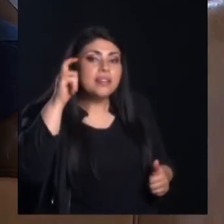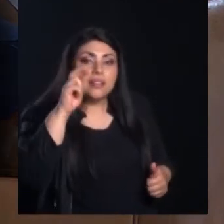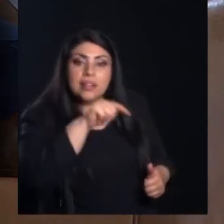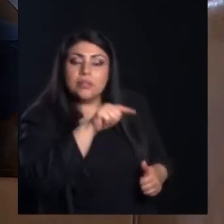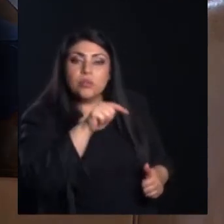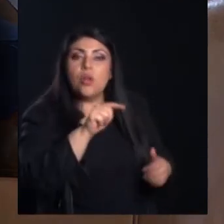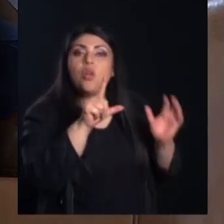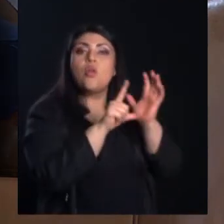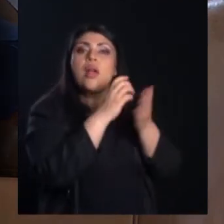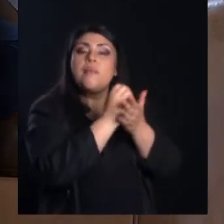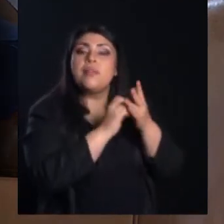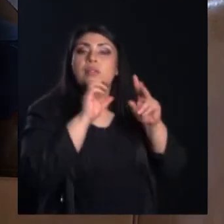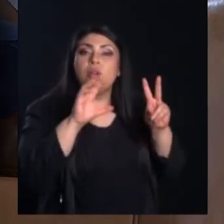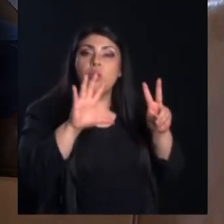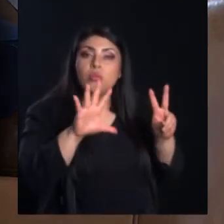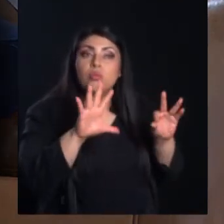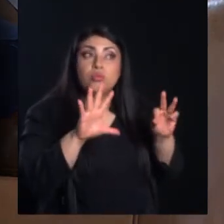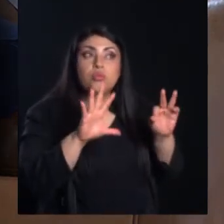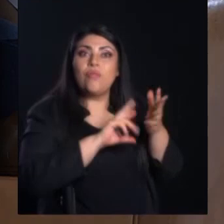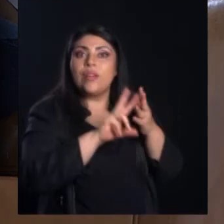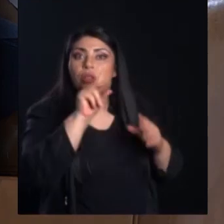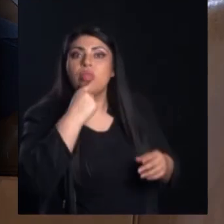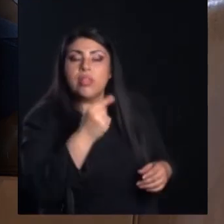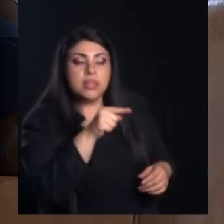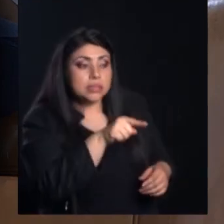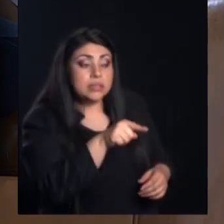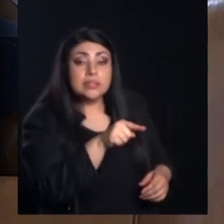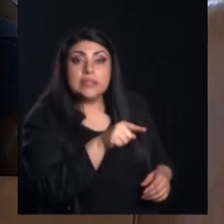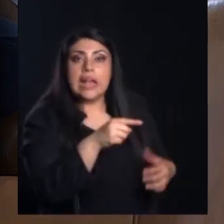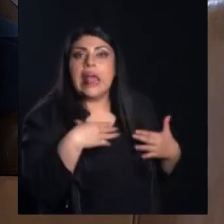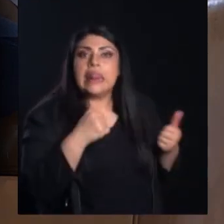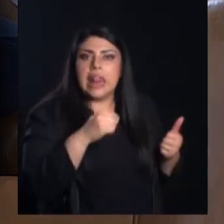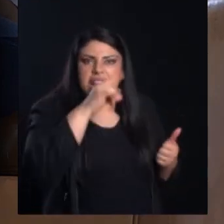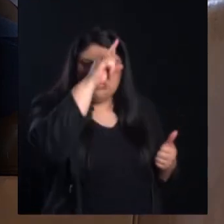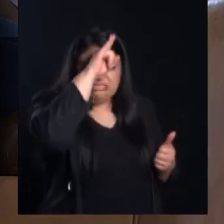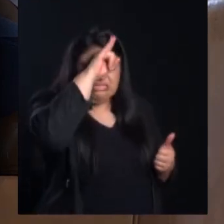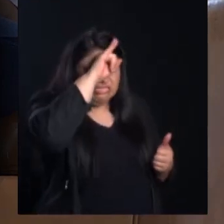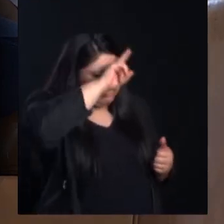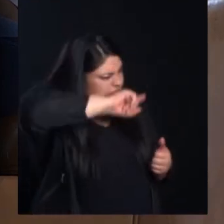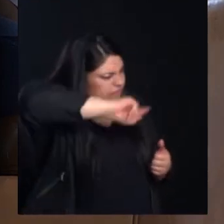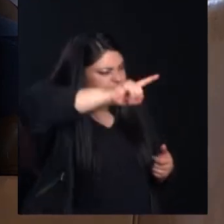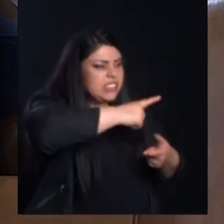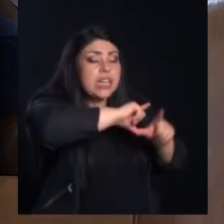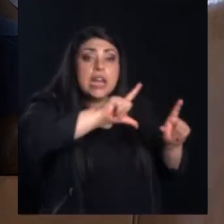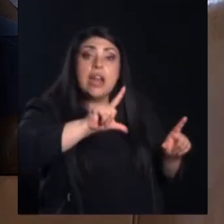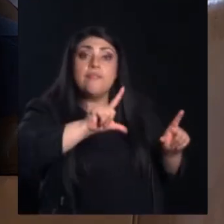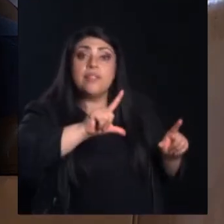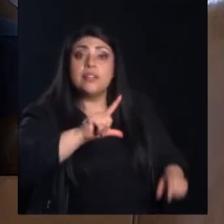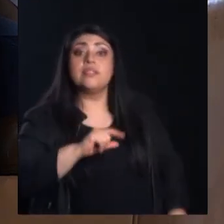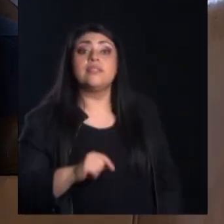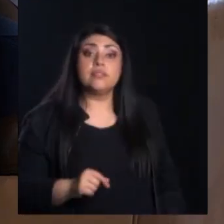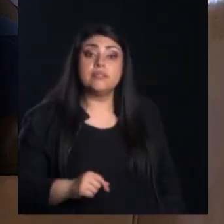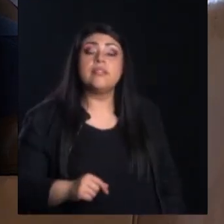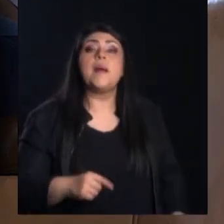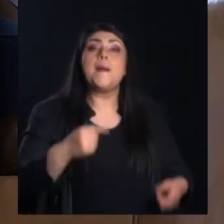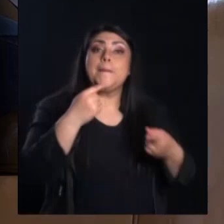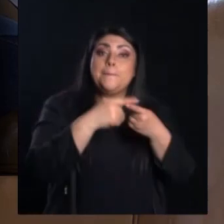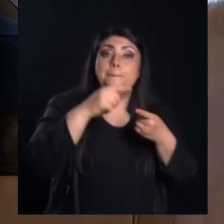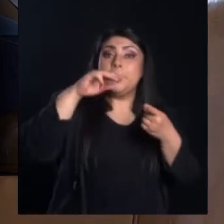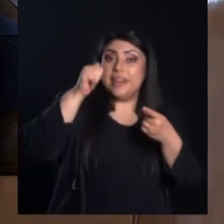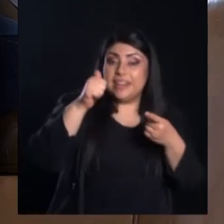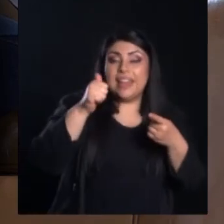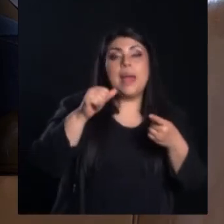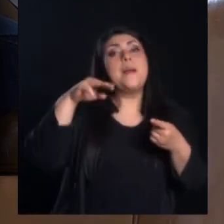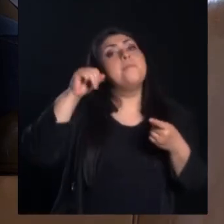lucas 82 dice y algunas mujeres que habían sido sanadas de espíritus malos y de enfermedades mariah que se